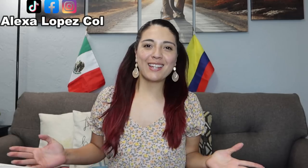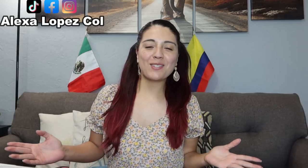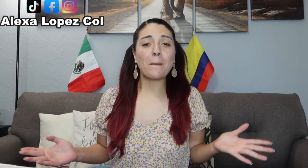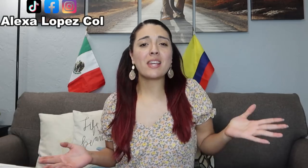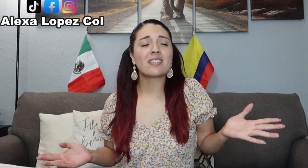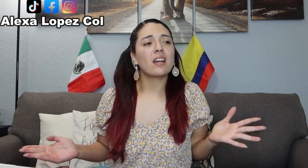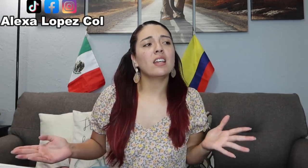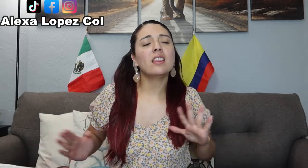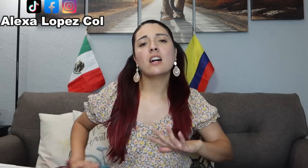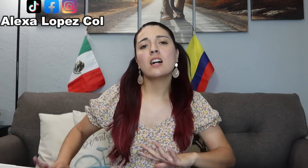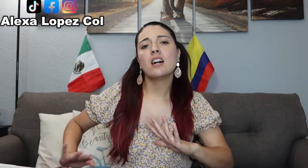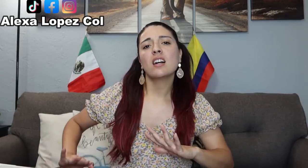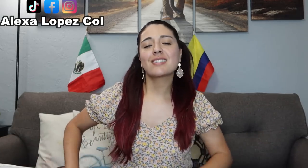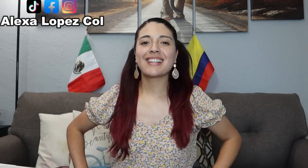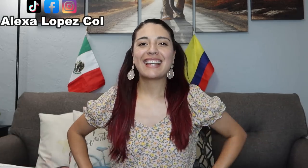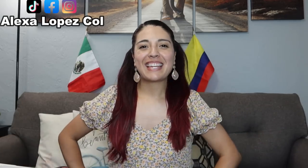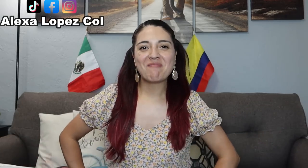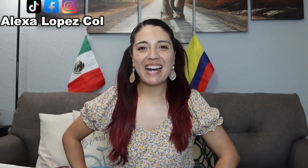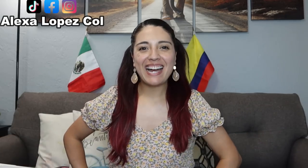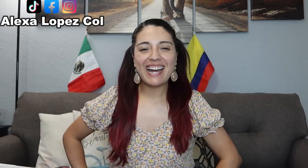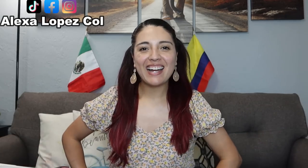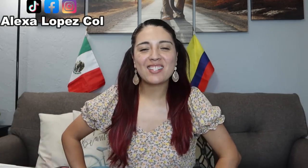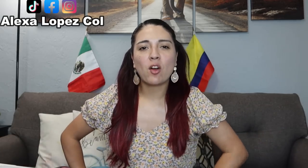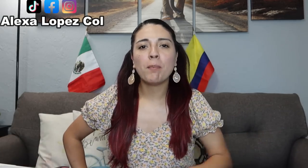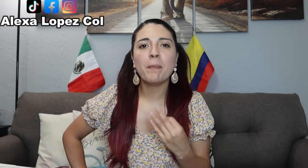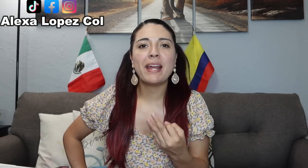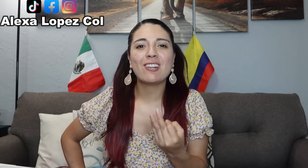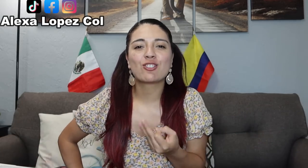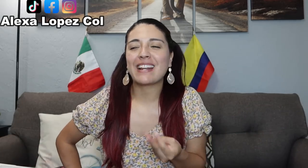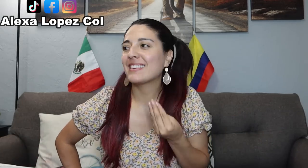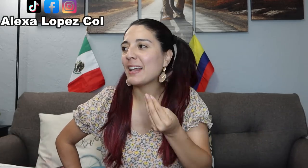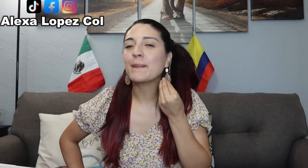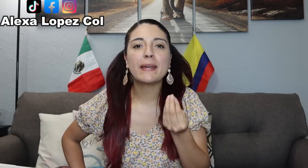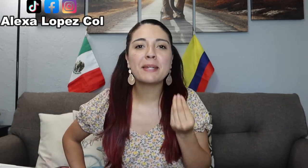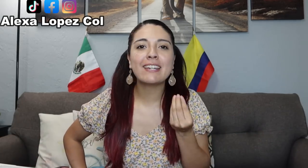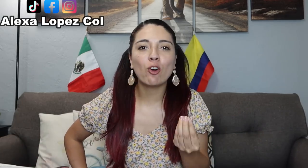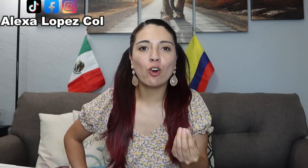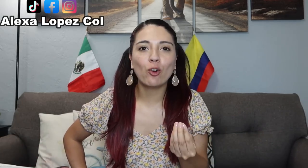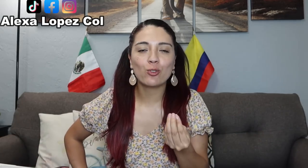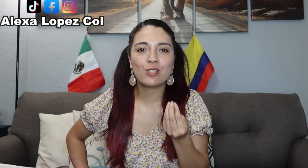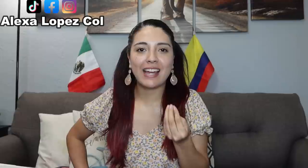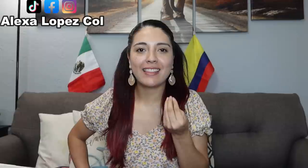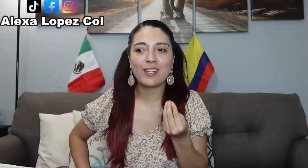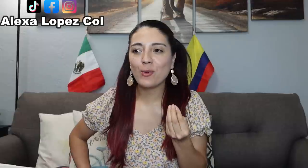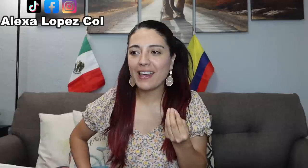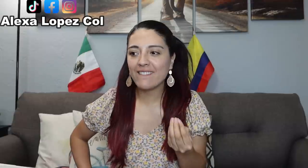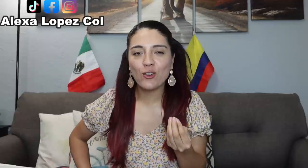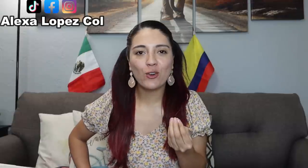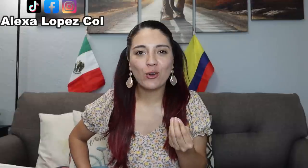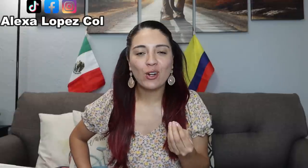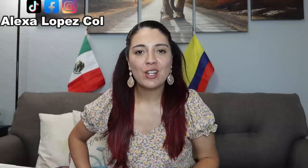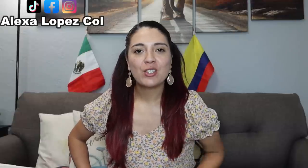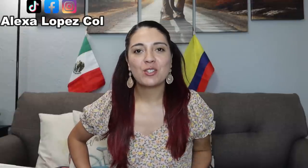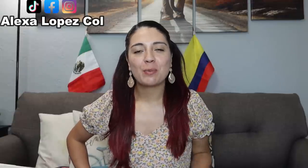Mis queridos, mis queridas, ¿qué más? ¿Cómo me los trata la vida, mijos? ¿Qué hay de